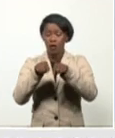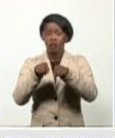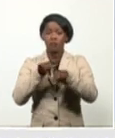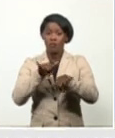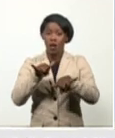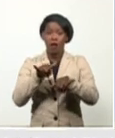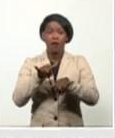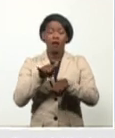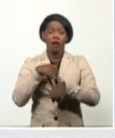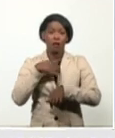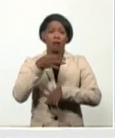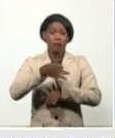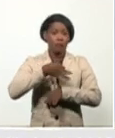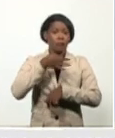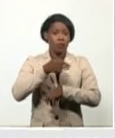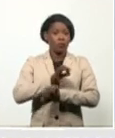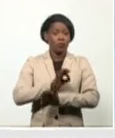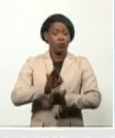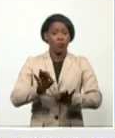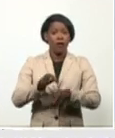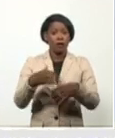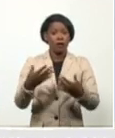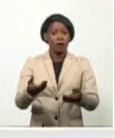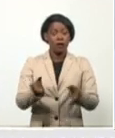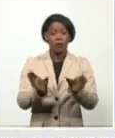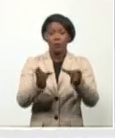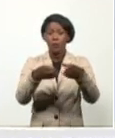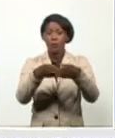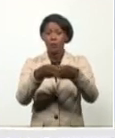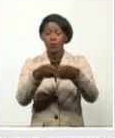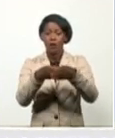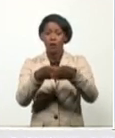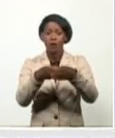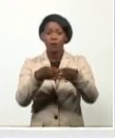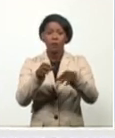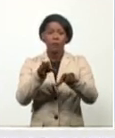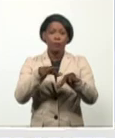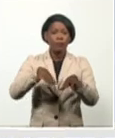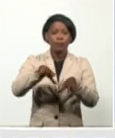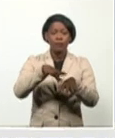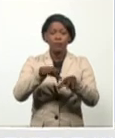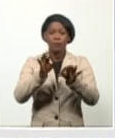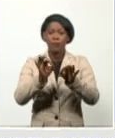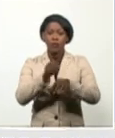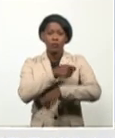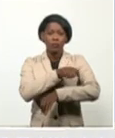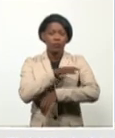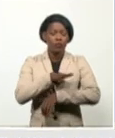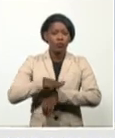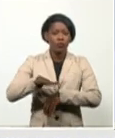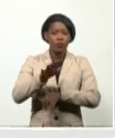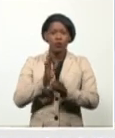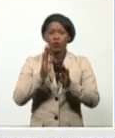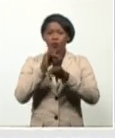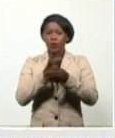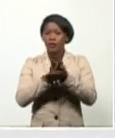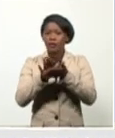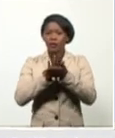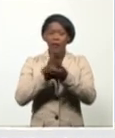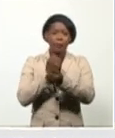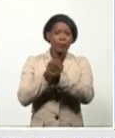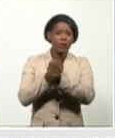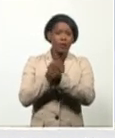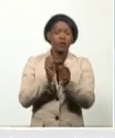población que no tiene ninguna, no está identificada como del grupo de riesgo.